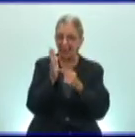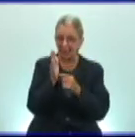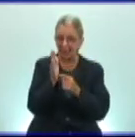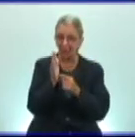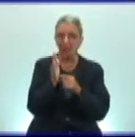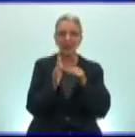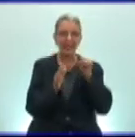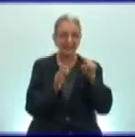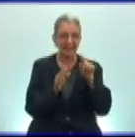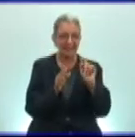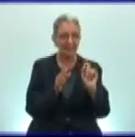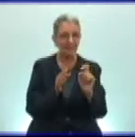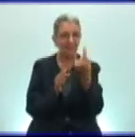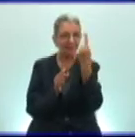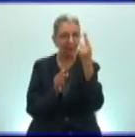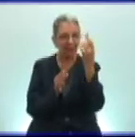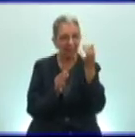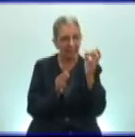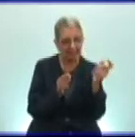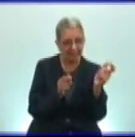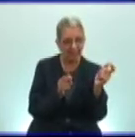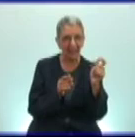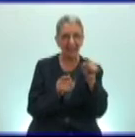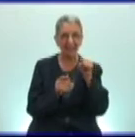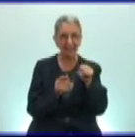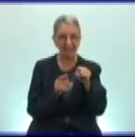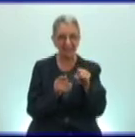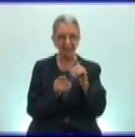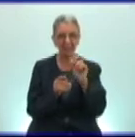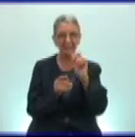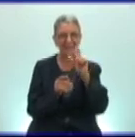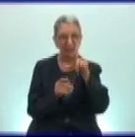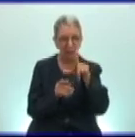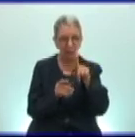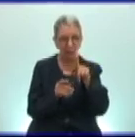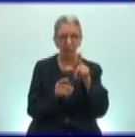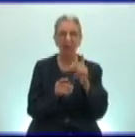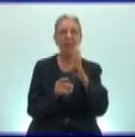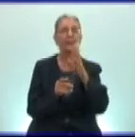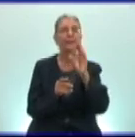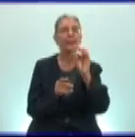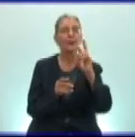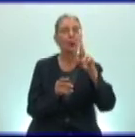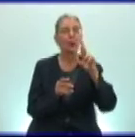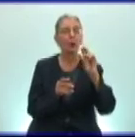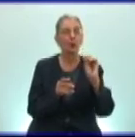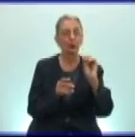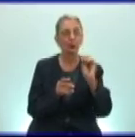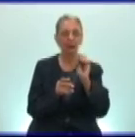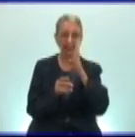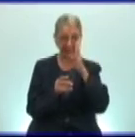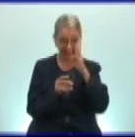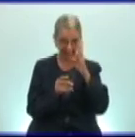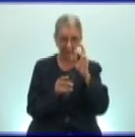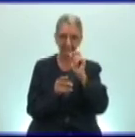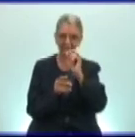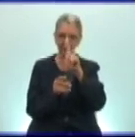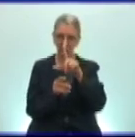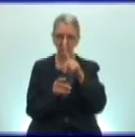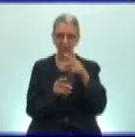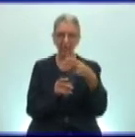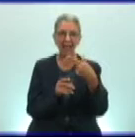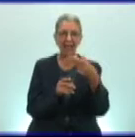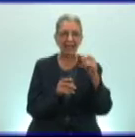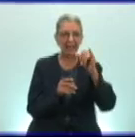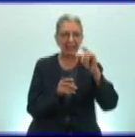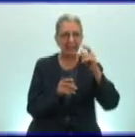les dije que cuando tienen una sola letra, se escribe con mayúscula. En este mismo caso está el